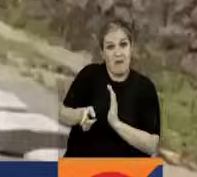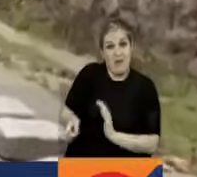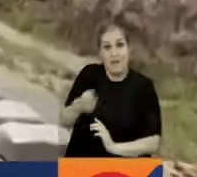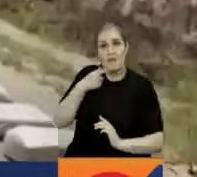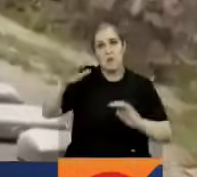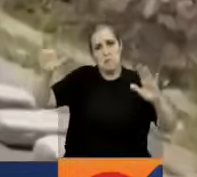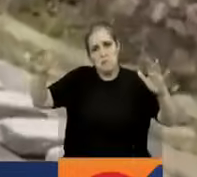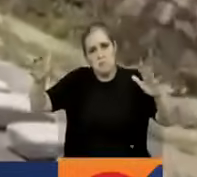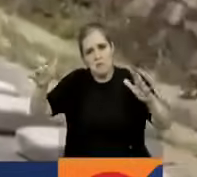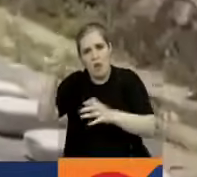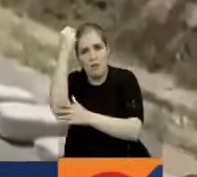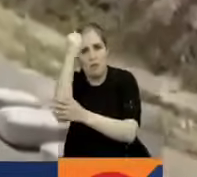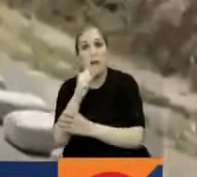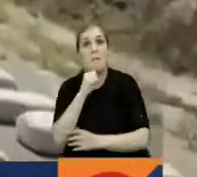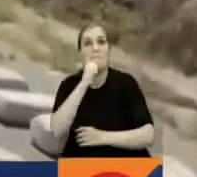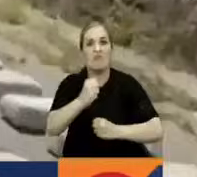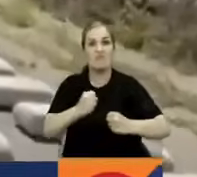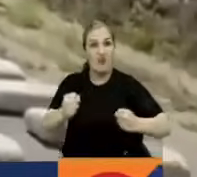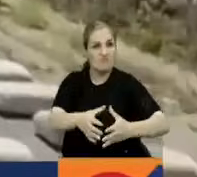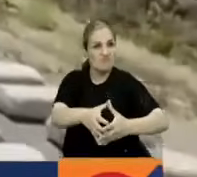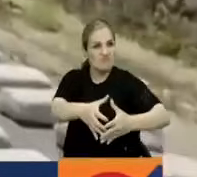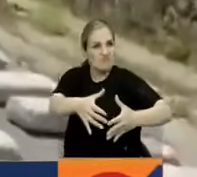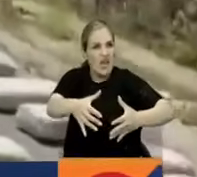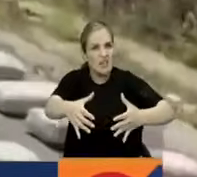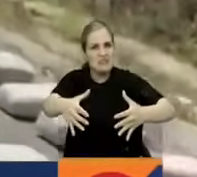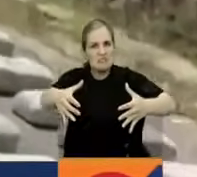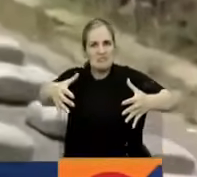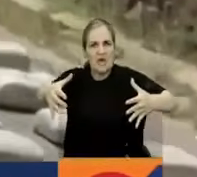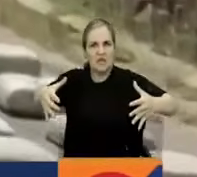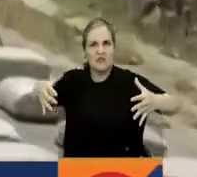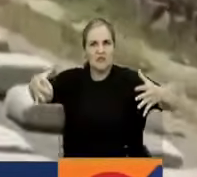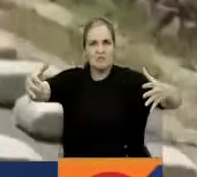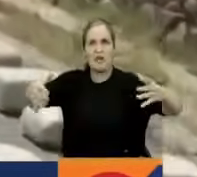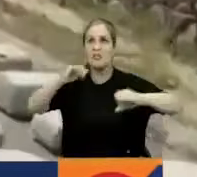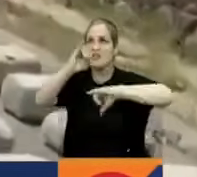Fiscalía, se fortalece a nivel internacional en